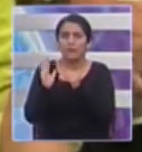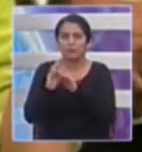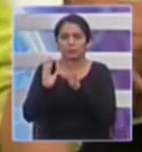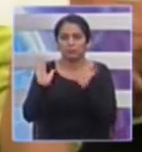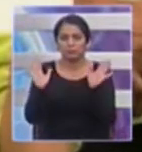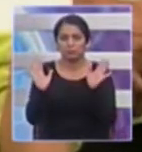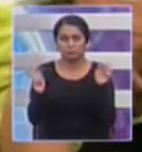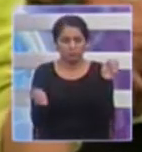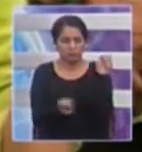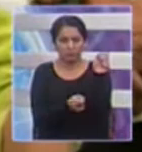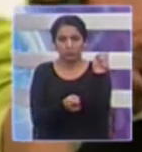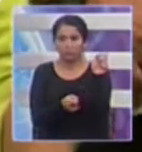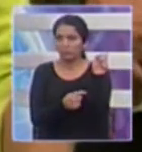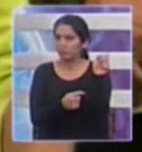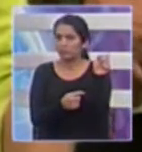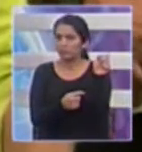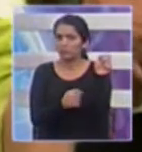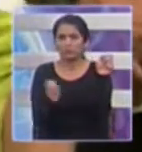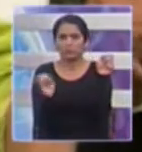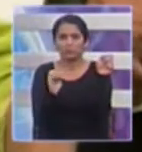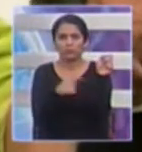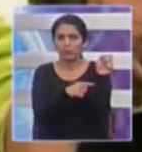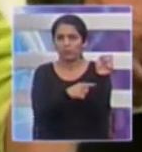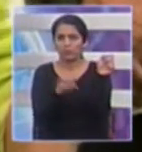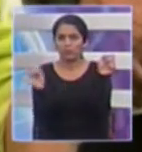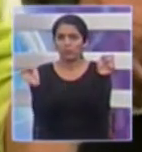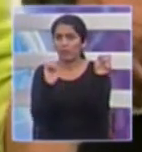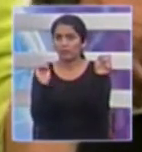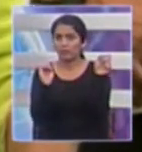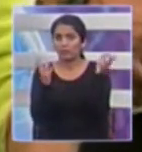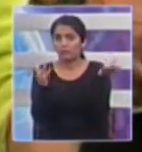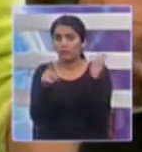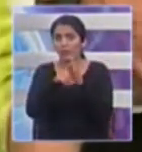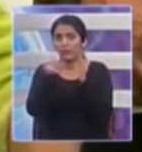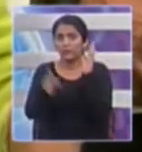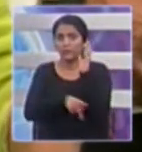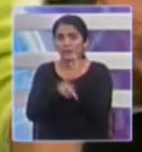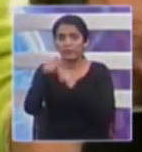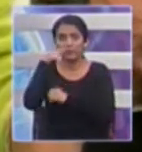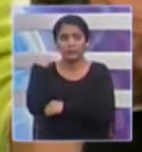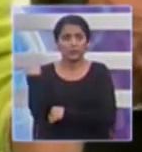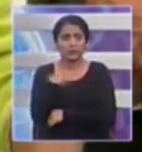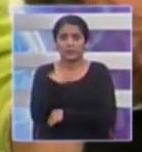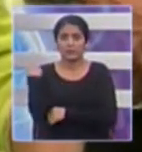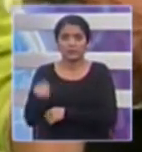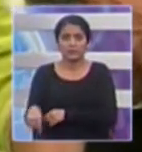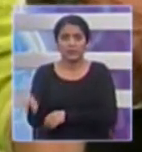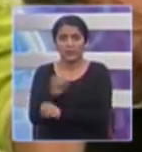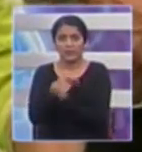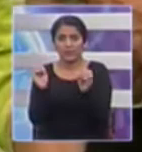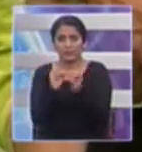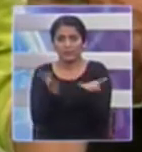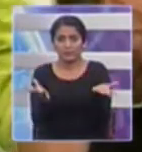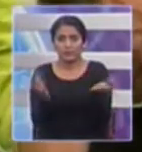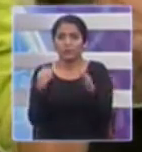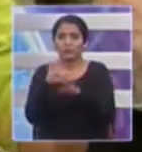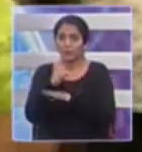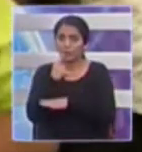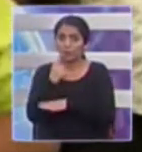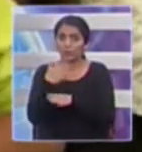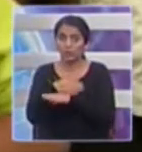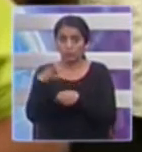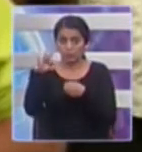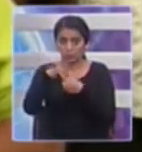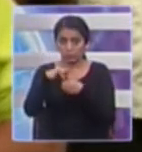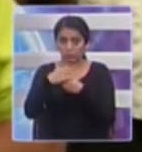las negociaciones petroleras internacionales con Petrochina. Y anunció que después de las elecciones adoptará acciones legales. Y